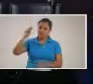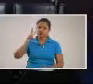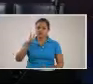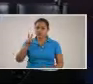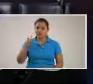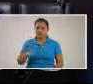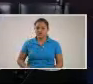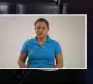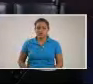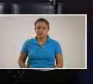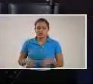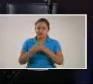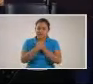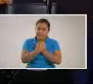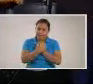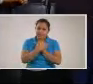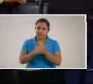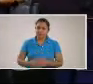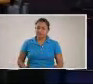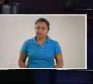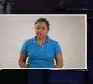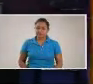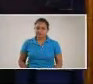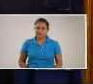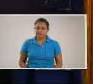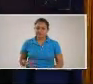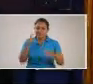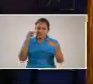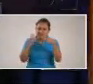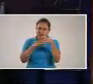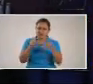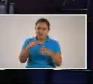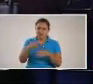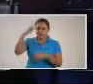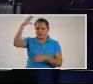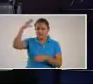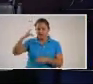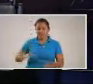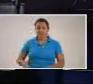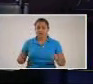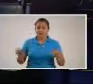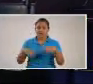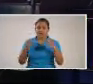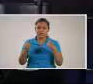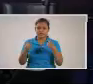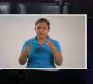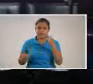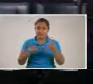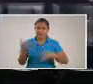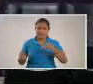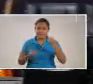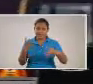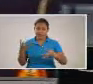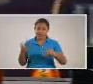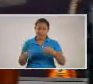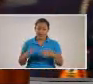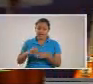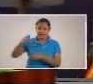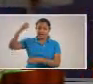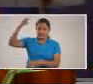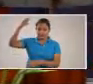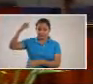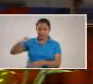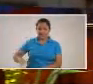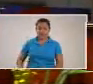mayo, hermano, acaba de ser. Se refugiaron en un edificio y entonces incendiaron el edificio